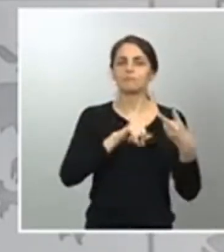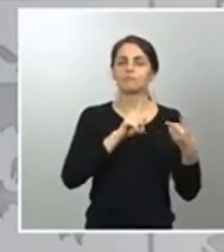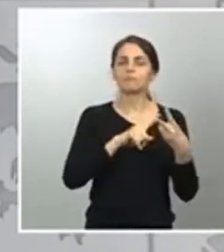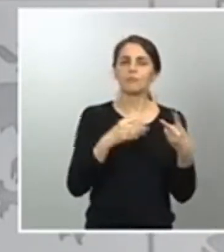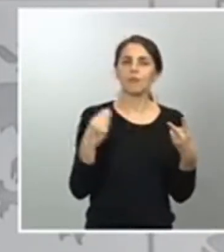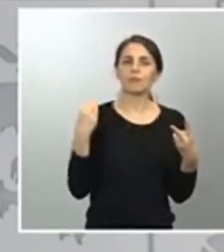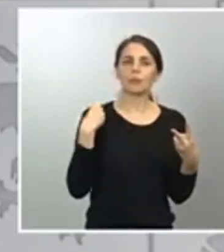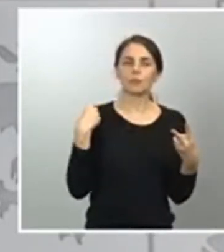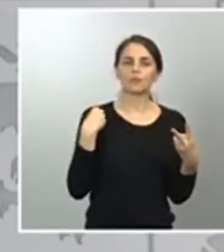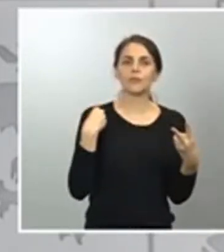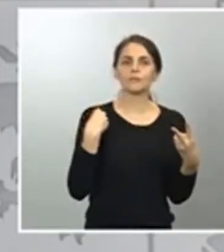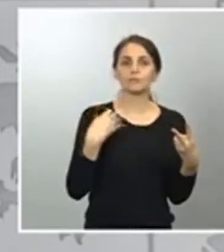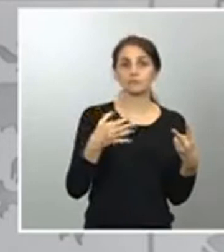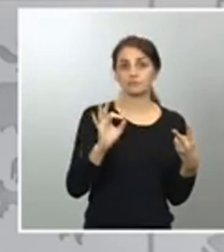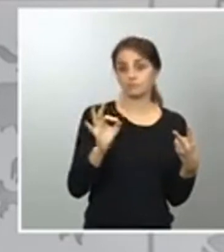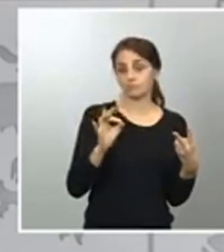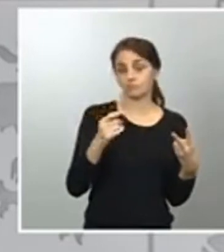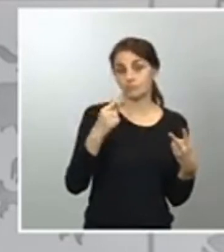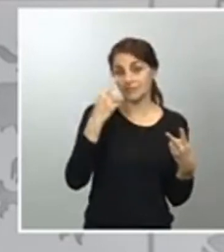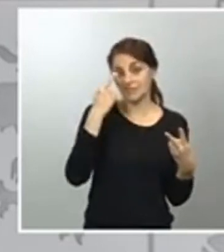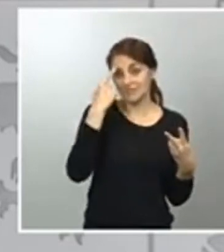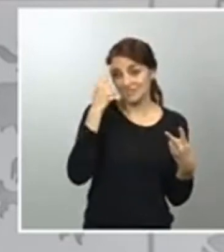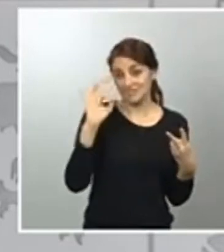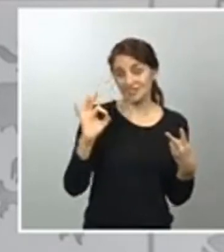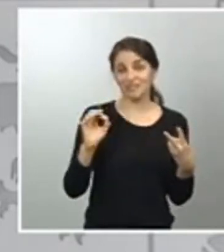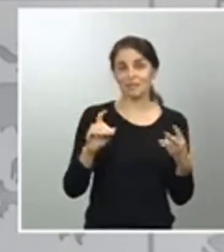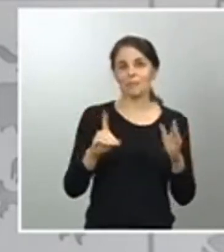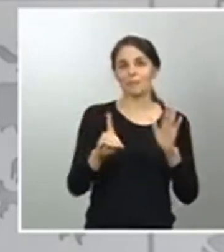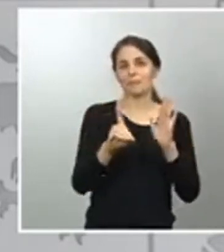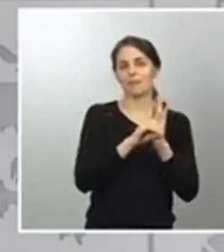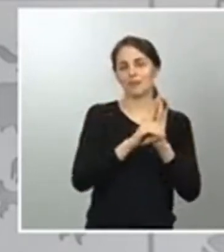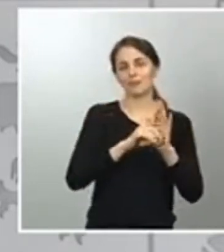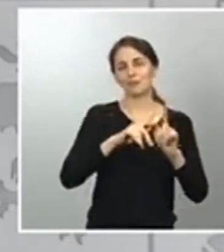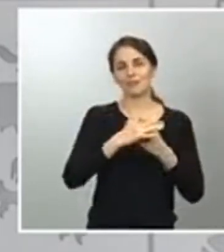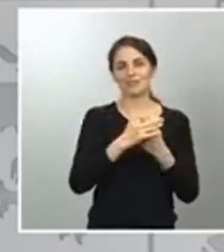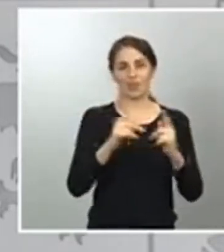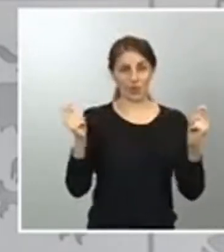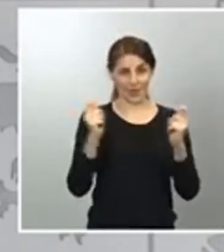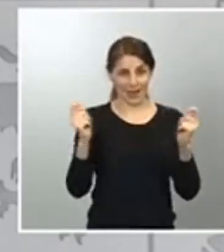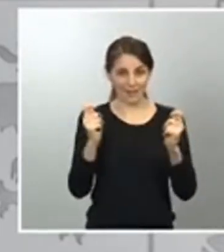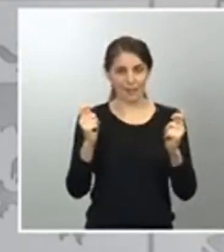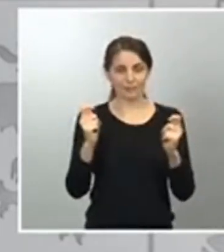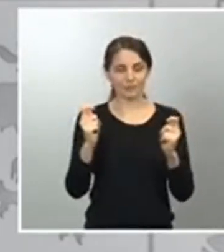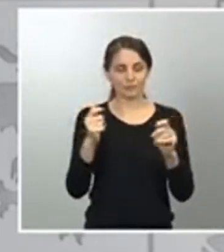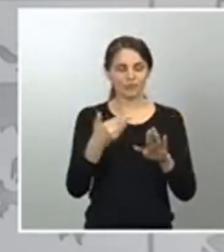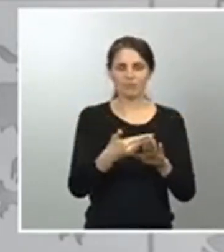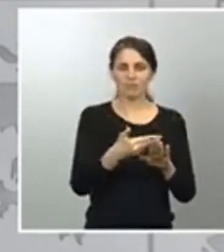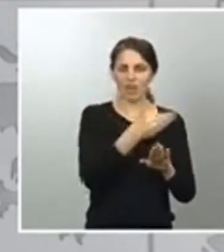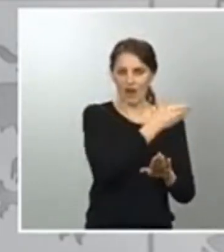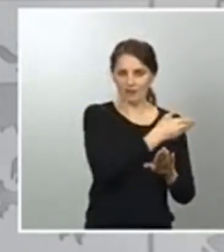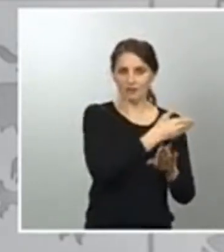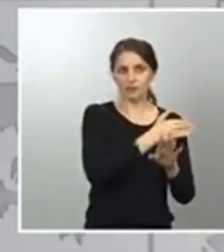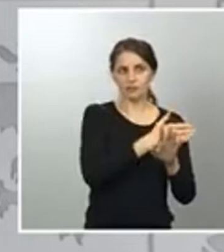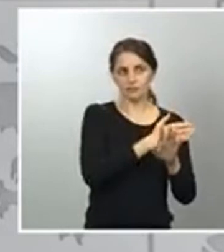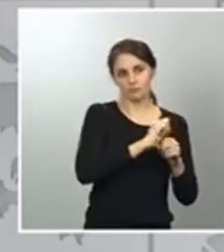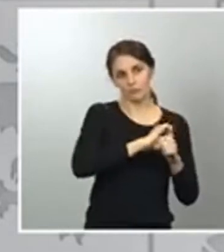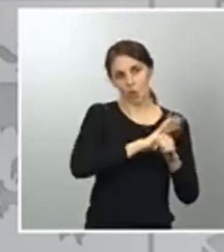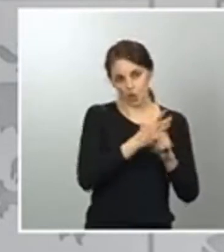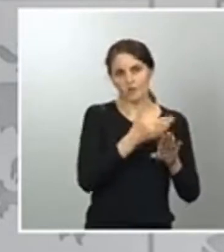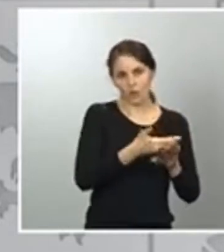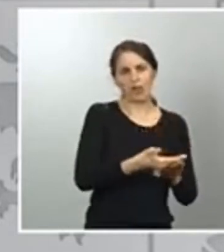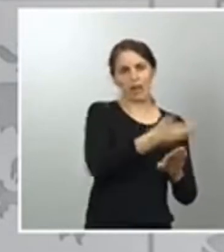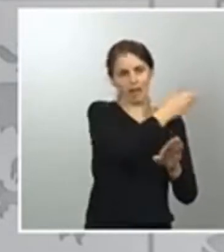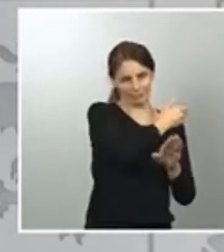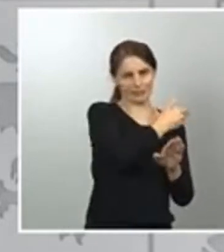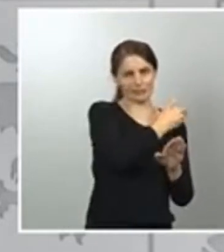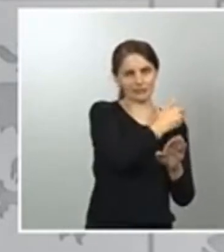sabe que este Gobierno, antes del decreto del estado de alarma y también, lógicamente, antes de que nos invadiera el COVID-19, al conjunto de